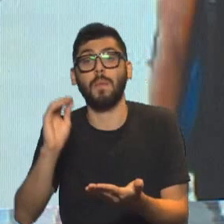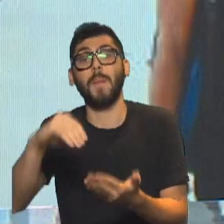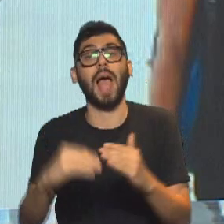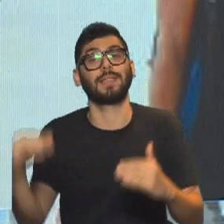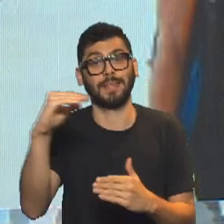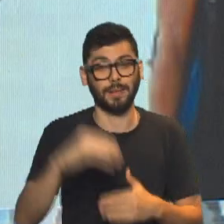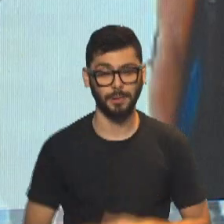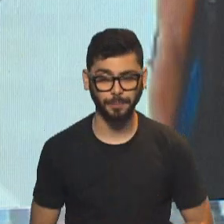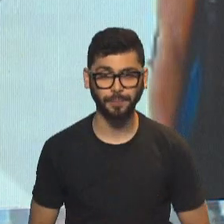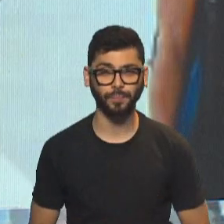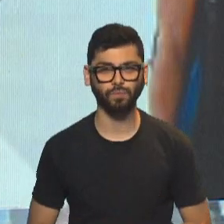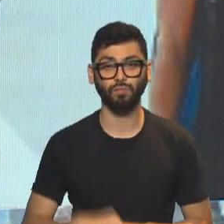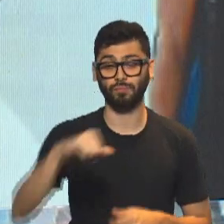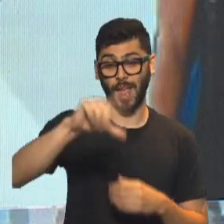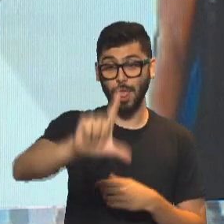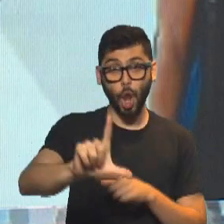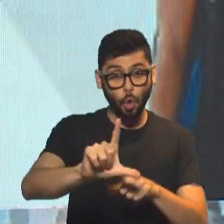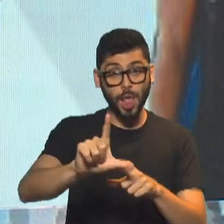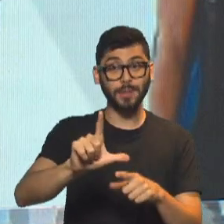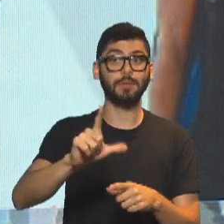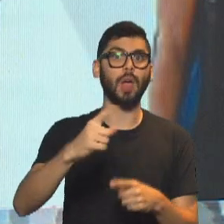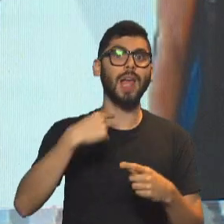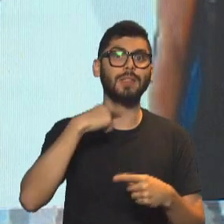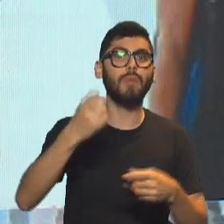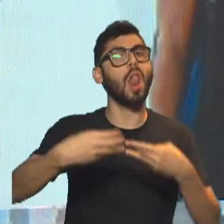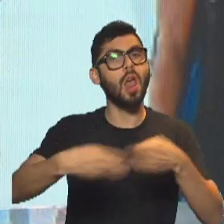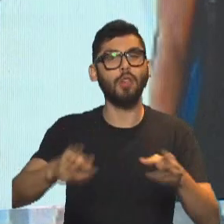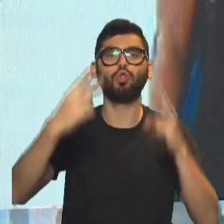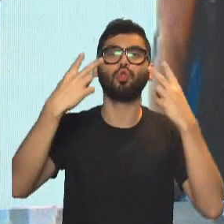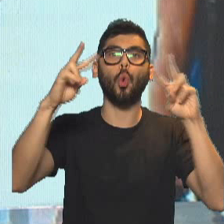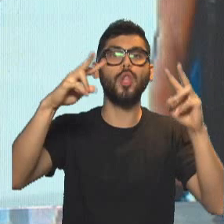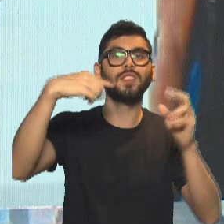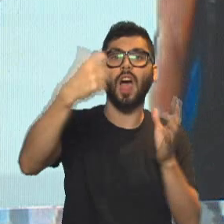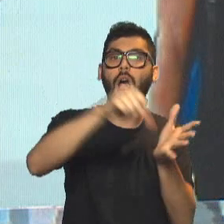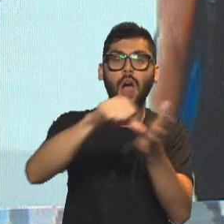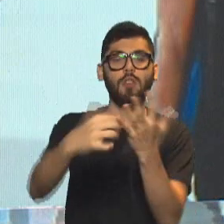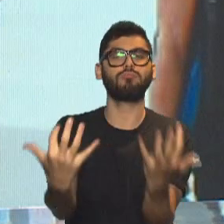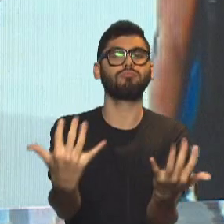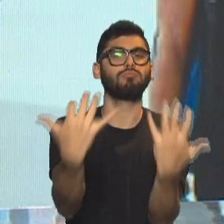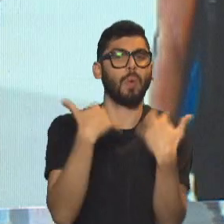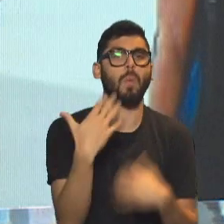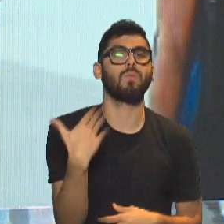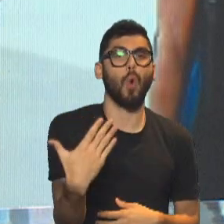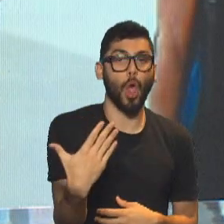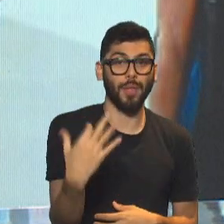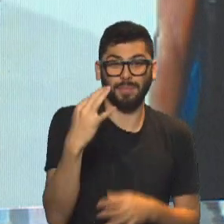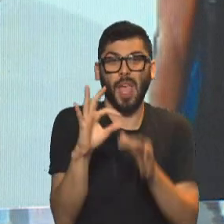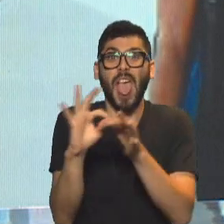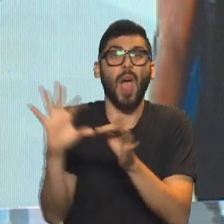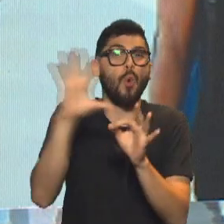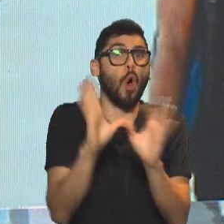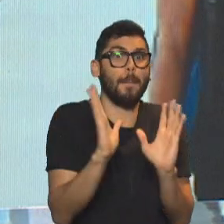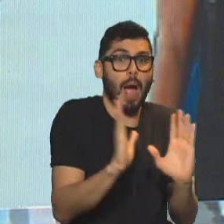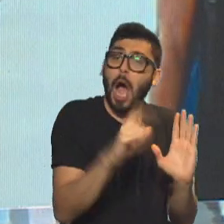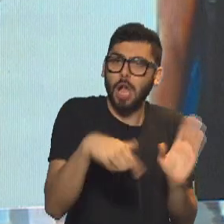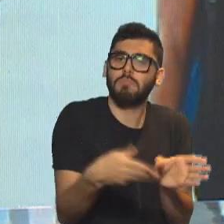y desde este lunes españa permite el ingreso de turistas de otros países por fuera de lo que es la unión europea